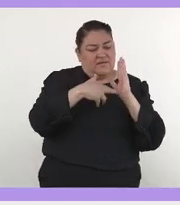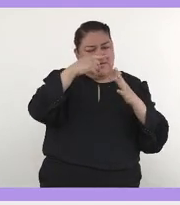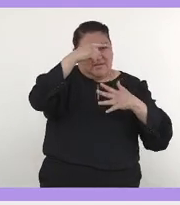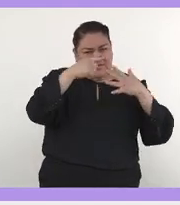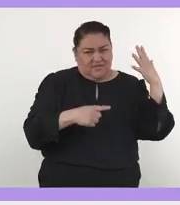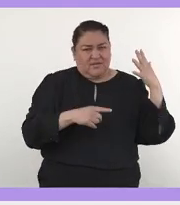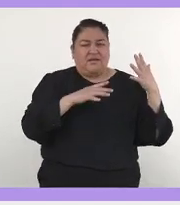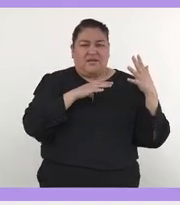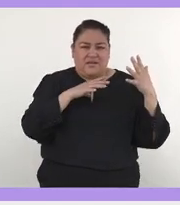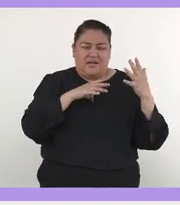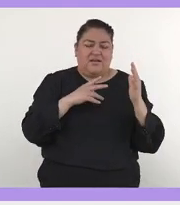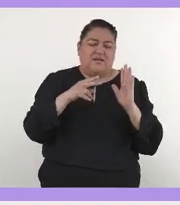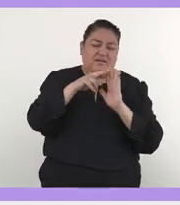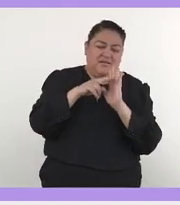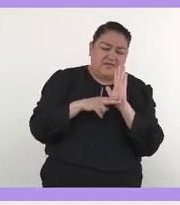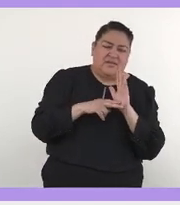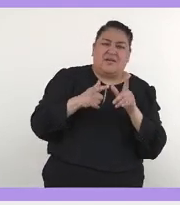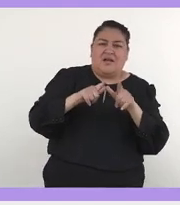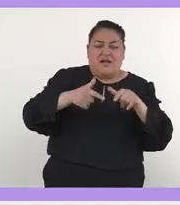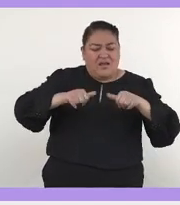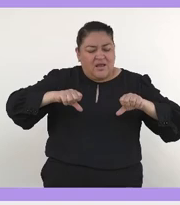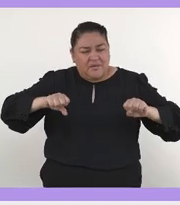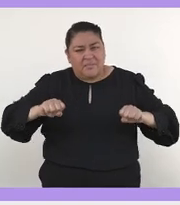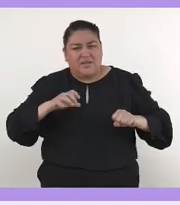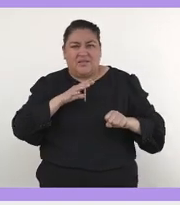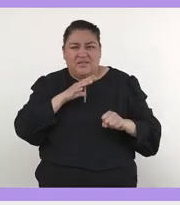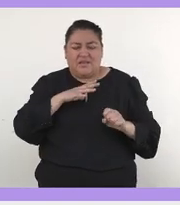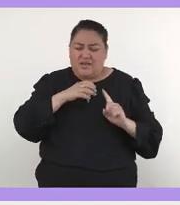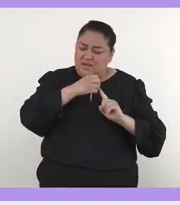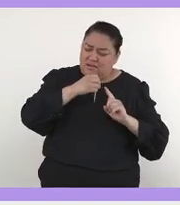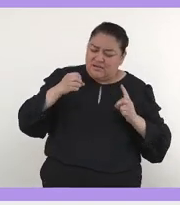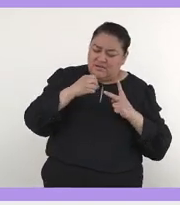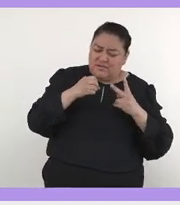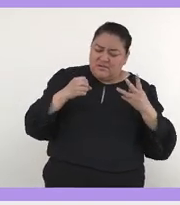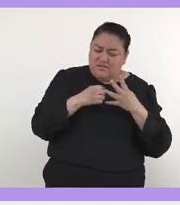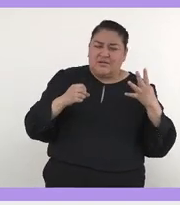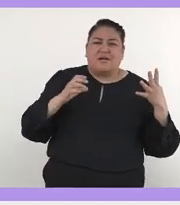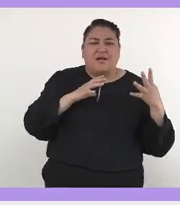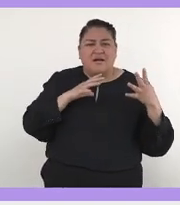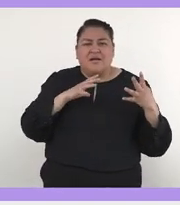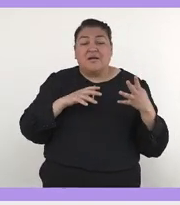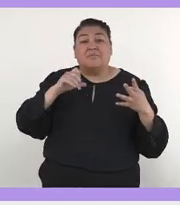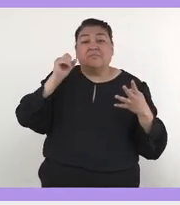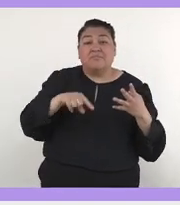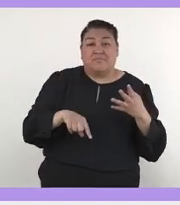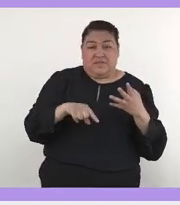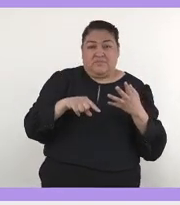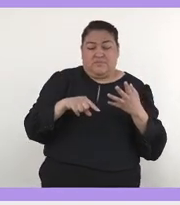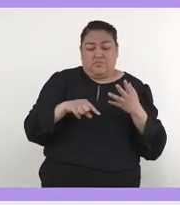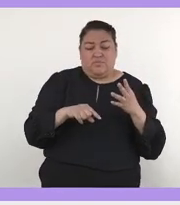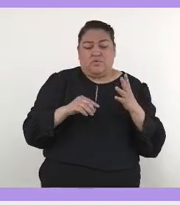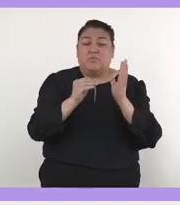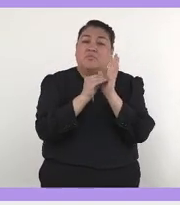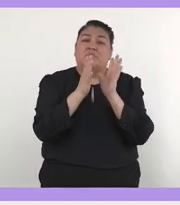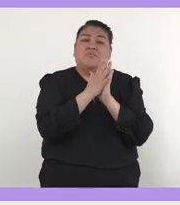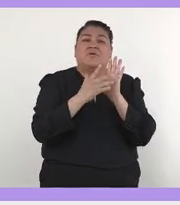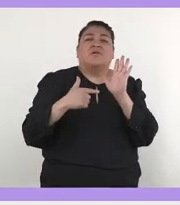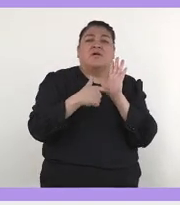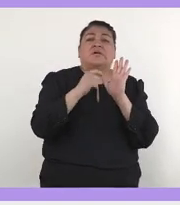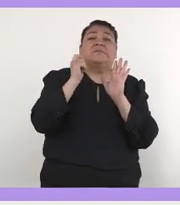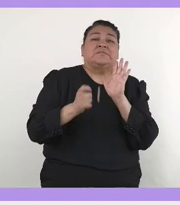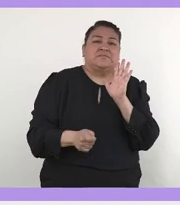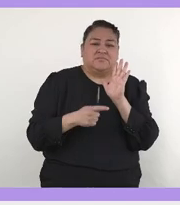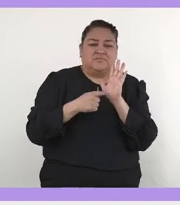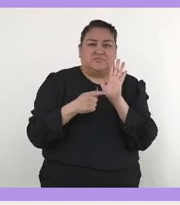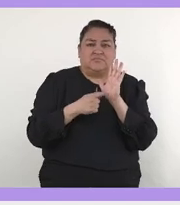las normas ortográficas las normas de la gramática sin duda Pero esos mismos lineamientos nos ayudan a saber cómo podemos